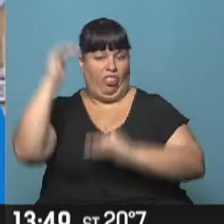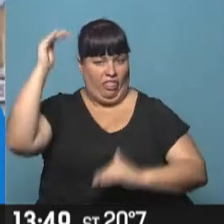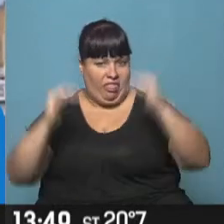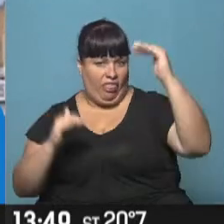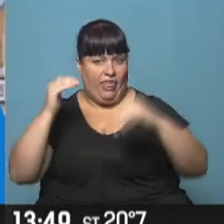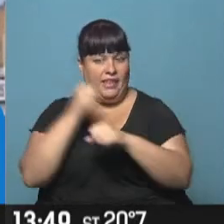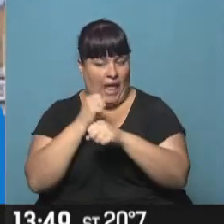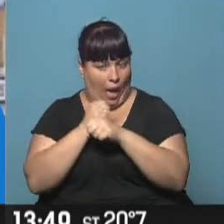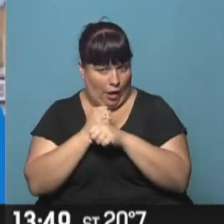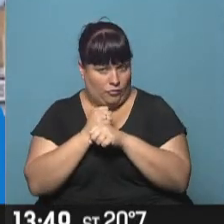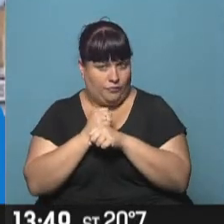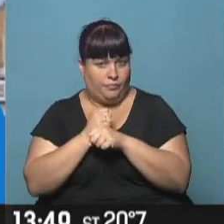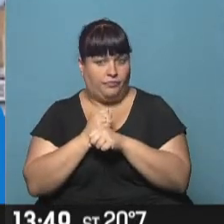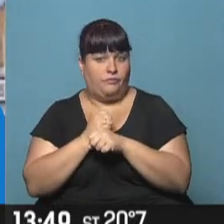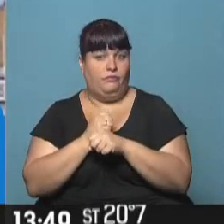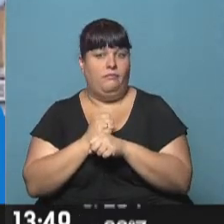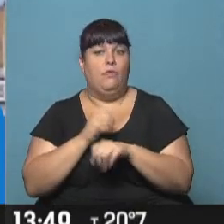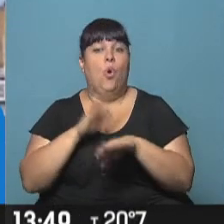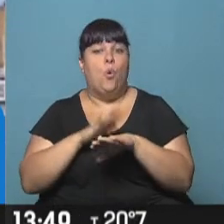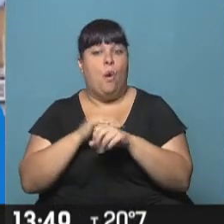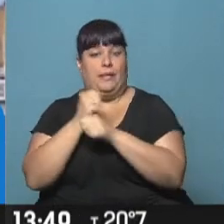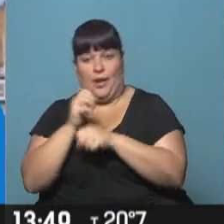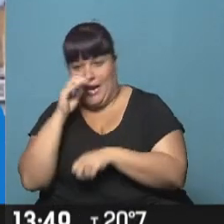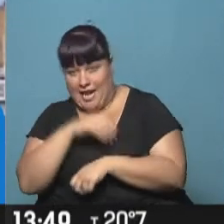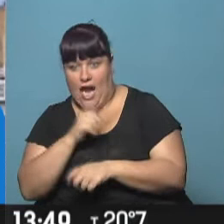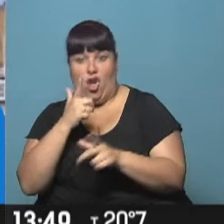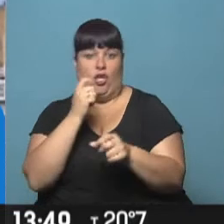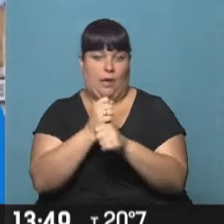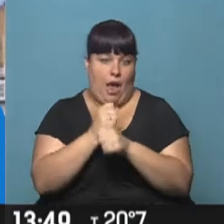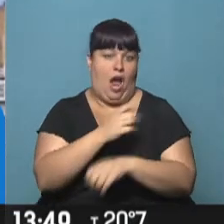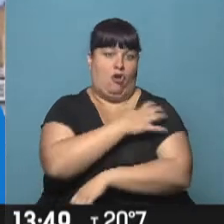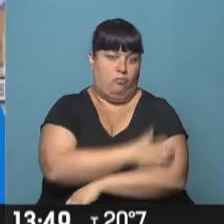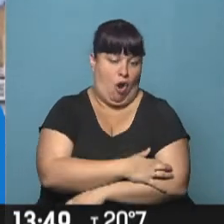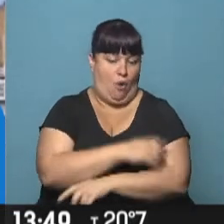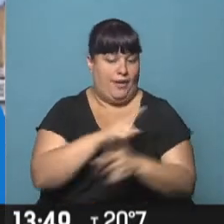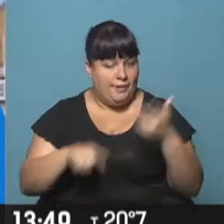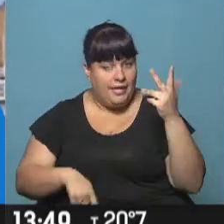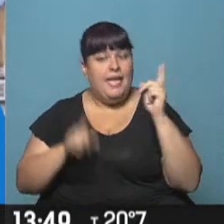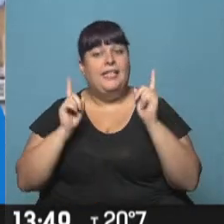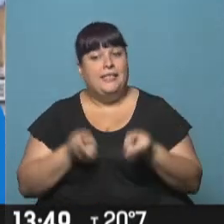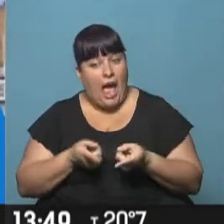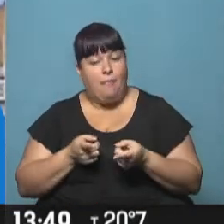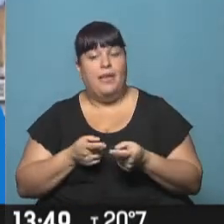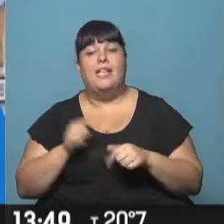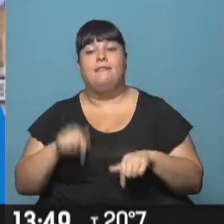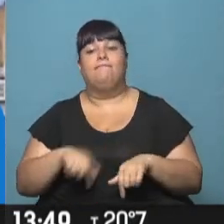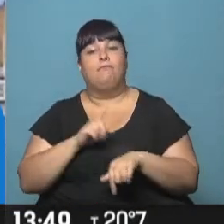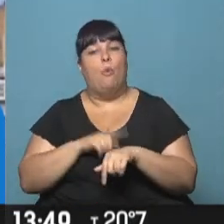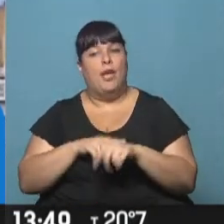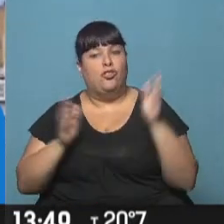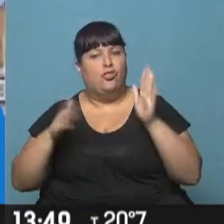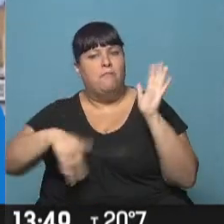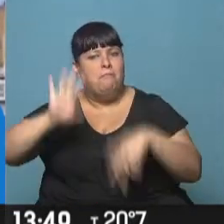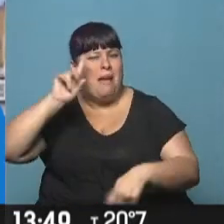mercado laboral, producto del trabajo informal y la desocupación y la pobreza, sino también que estamos viviendo una de las eras de